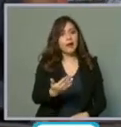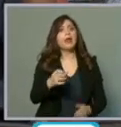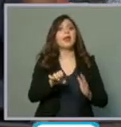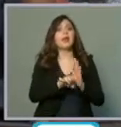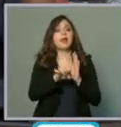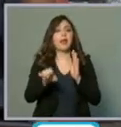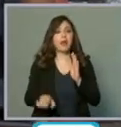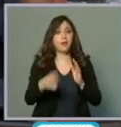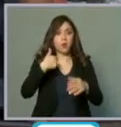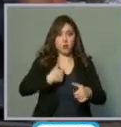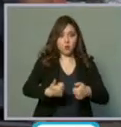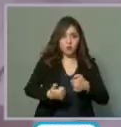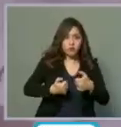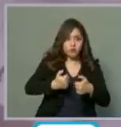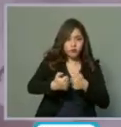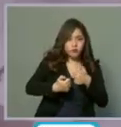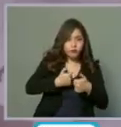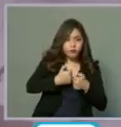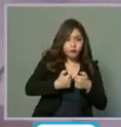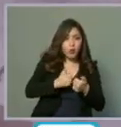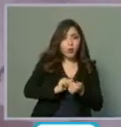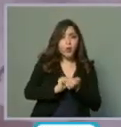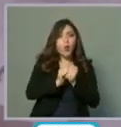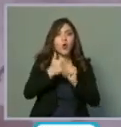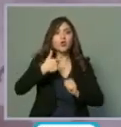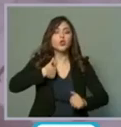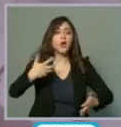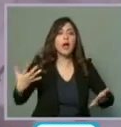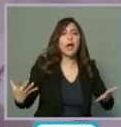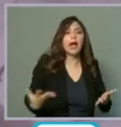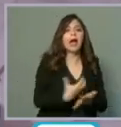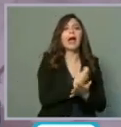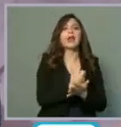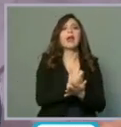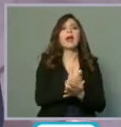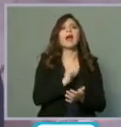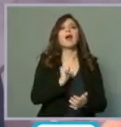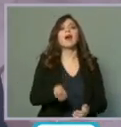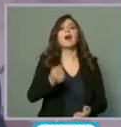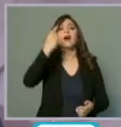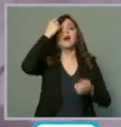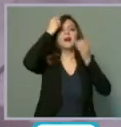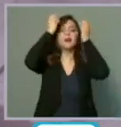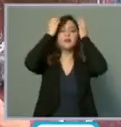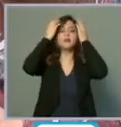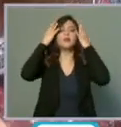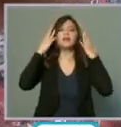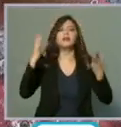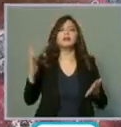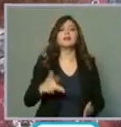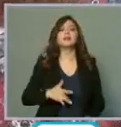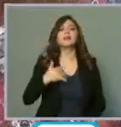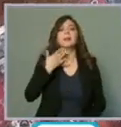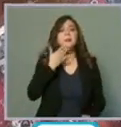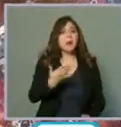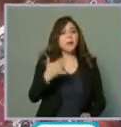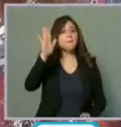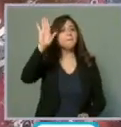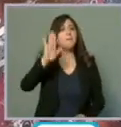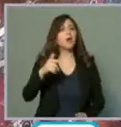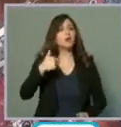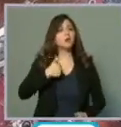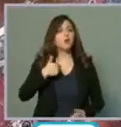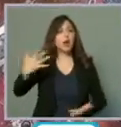y ganarle al videojuego, se liberan este tipo de sustancias y nos hacen sentir bien. Como si hubieras Muy ganado una satisfactor. carrera, por ejemplo. Exacto, nos